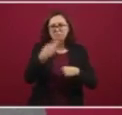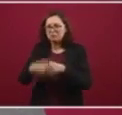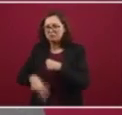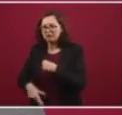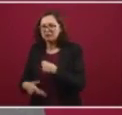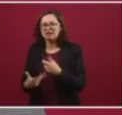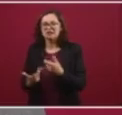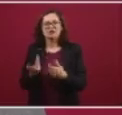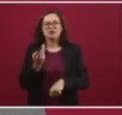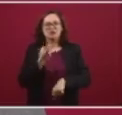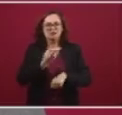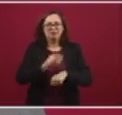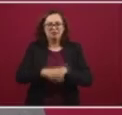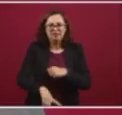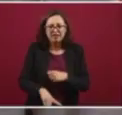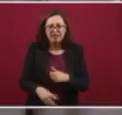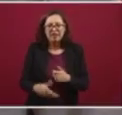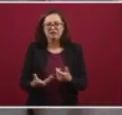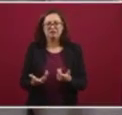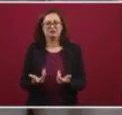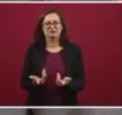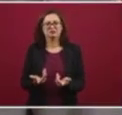corren cuando